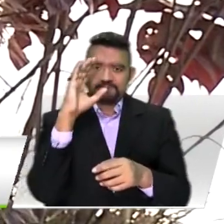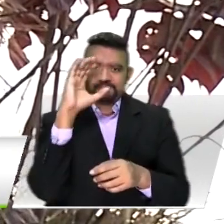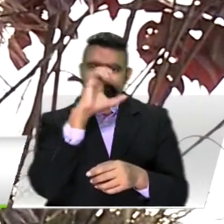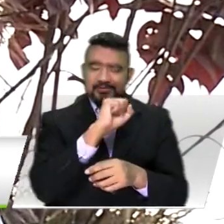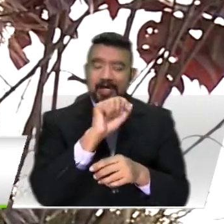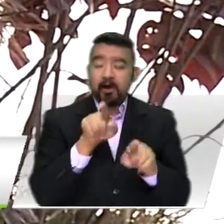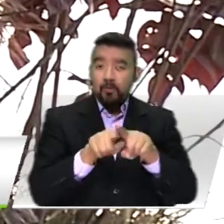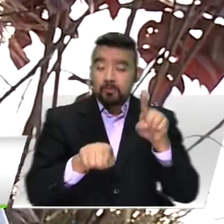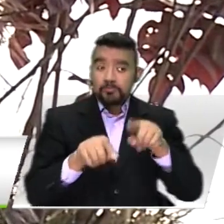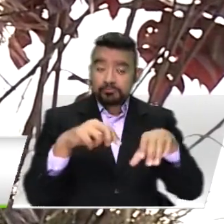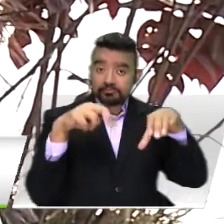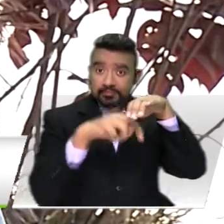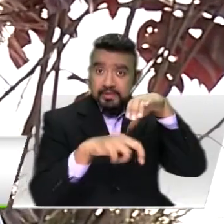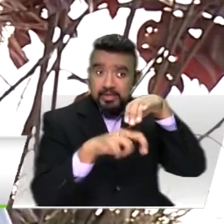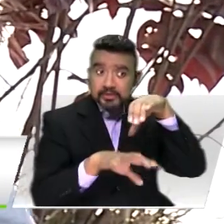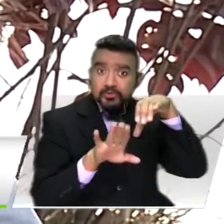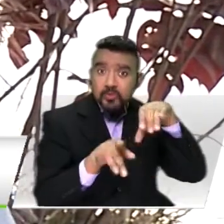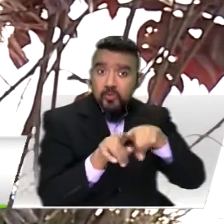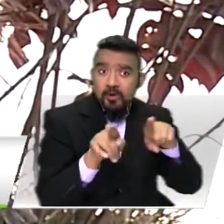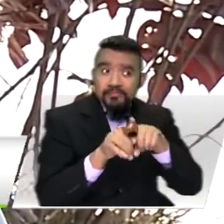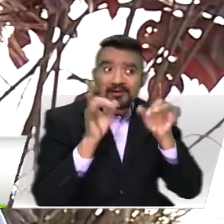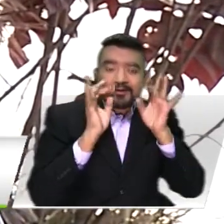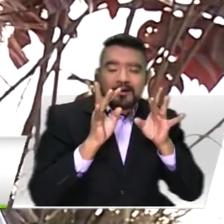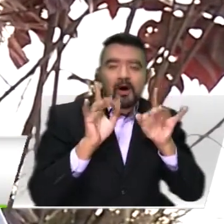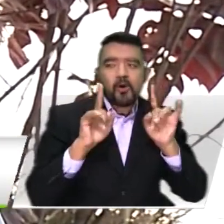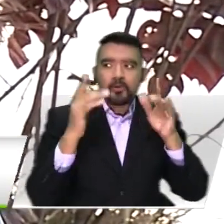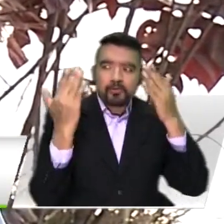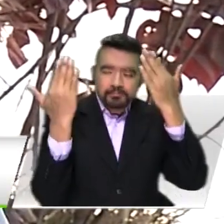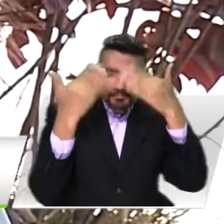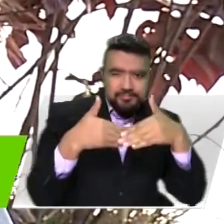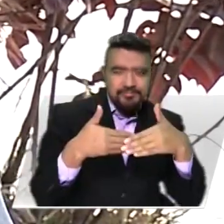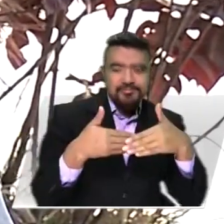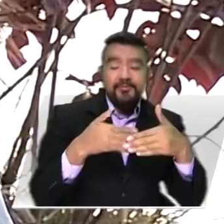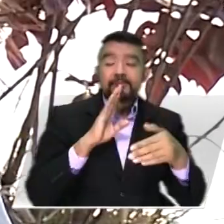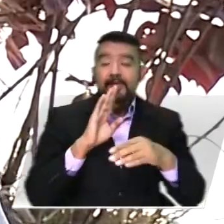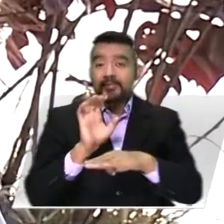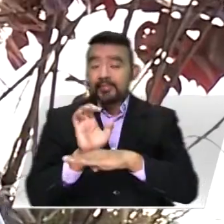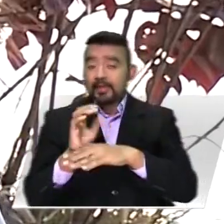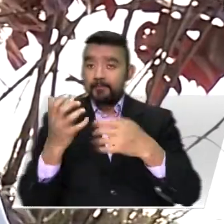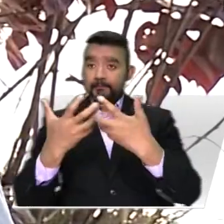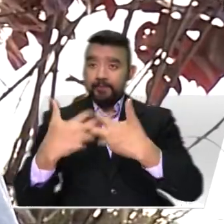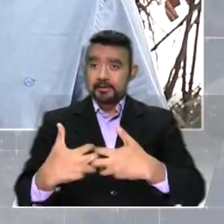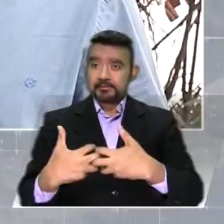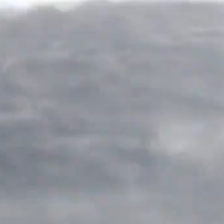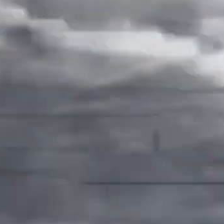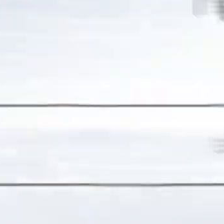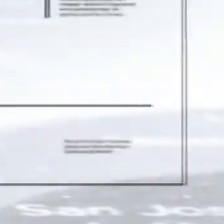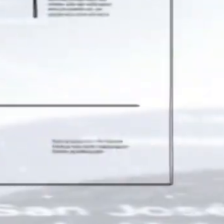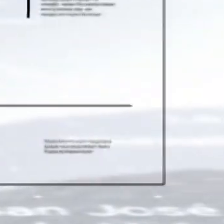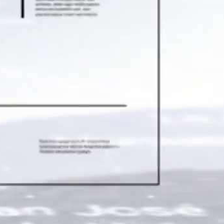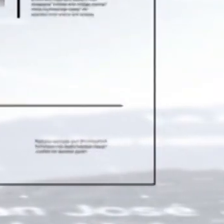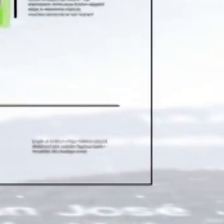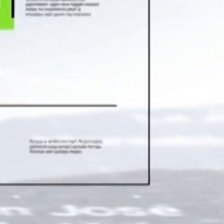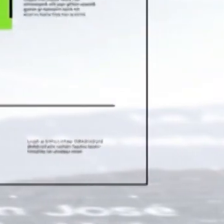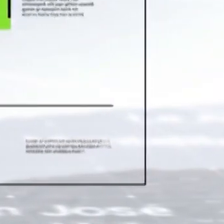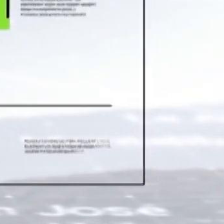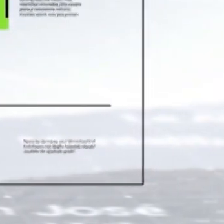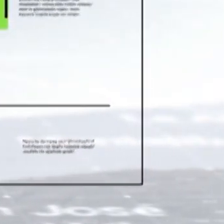informal en medio de el título minero de la Silla incontinental con el municipio de buriticaco